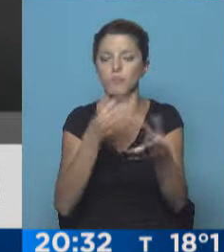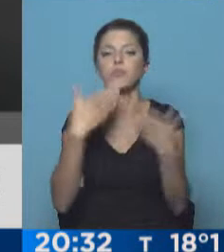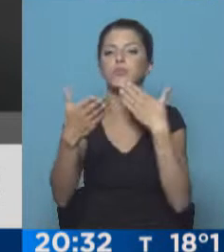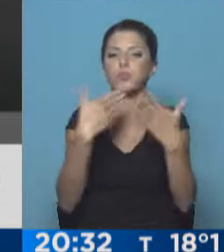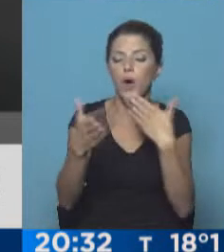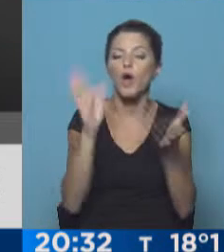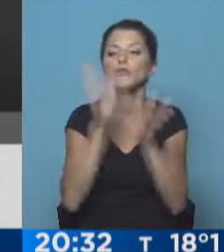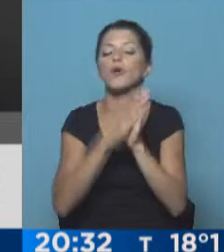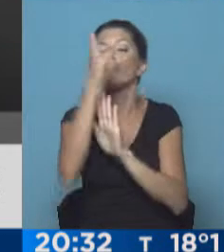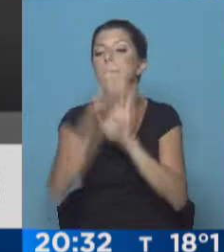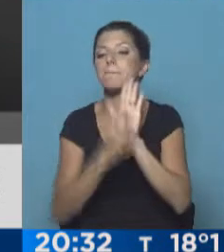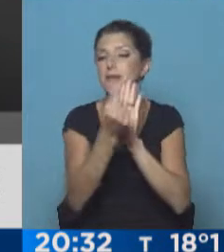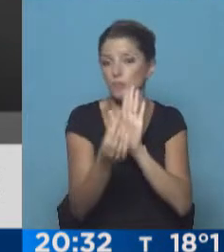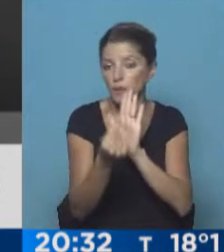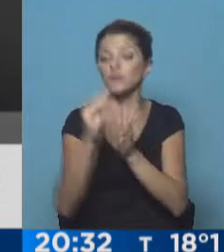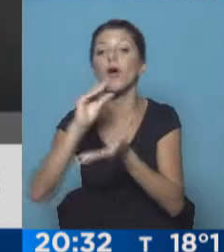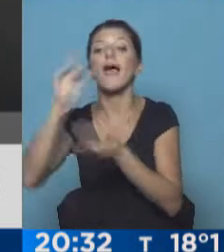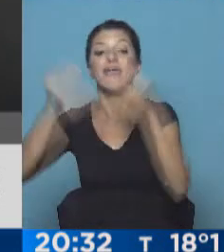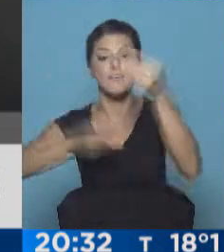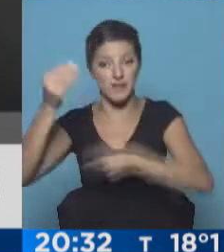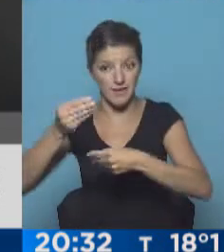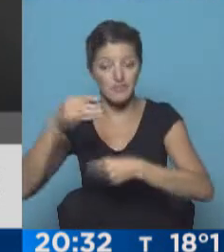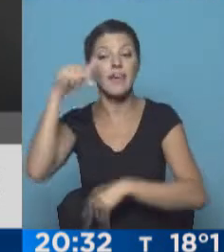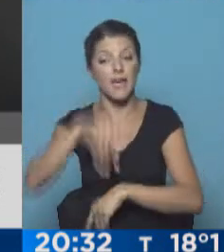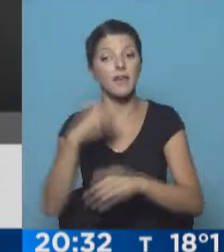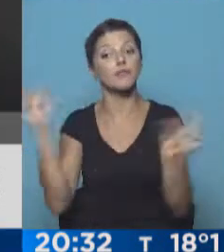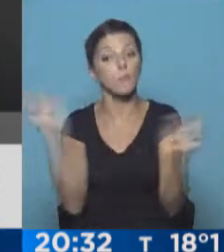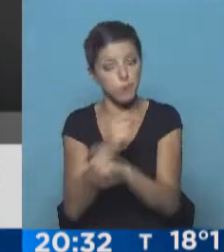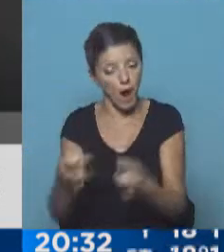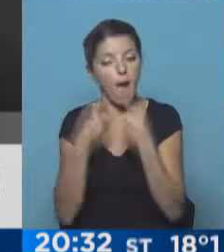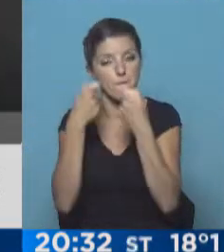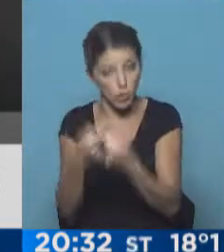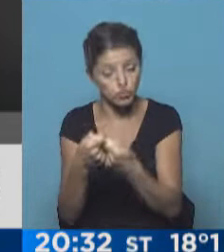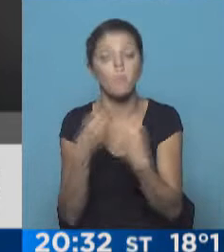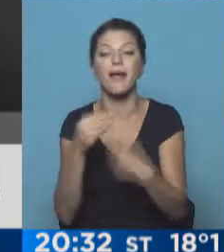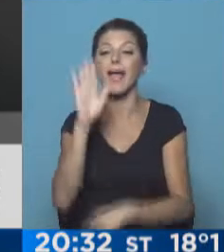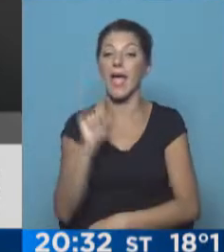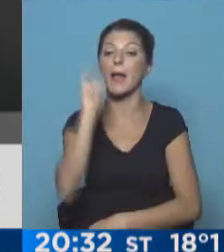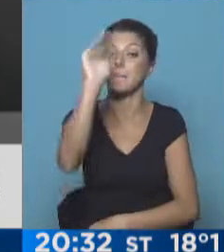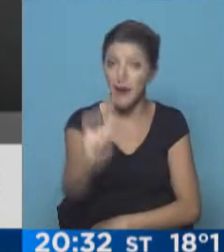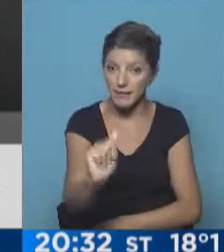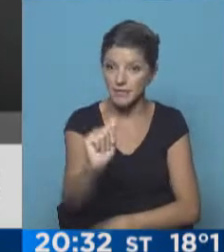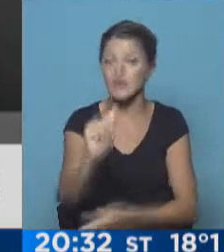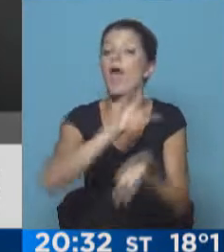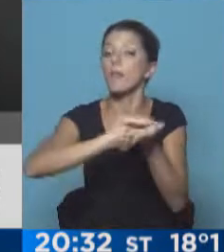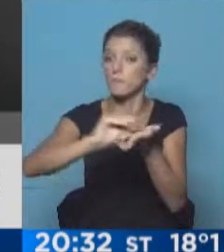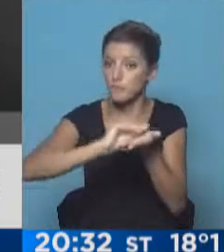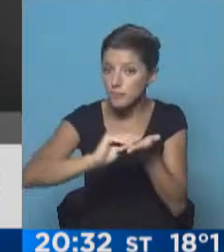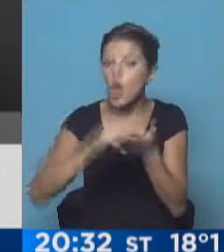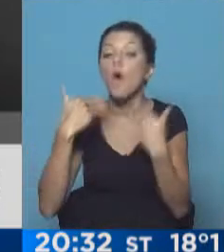de Presupuesto y Finanzas, que dio dictamen positivo para que el próximo martes en el recinto de la Cámara Baja